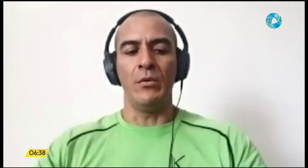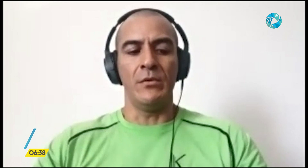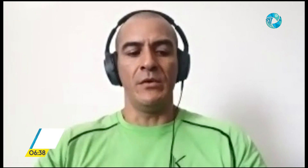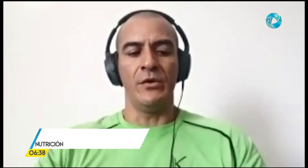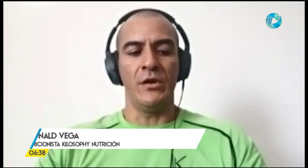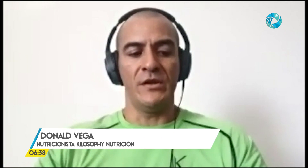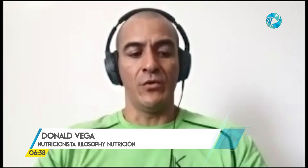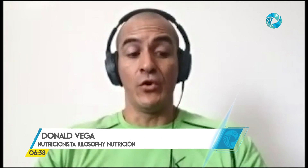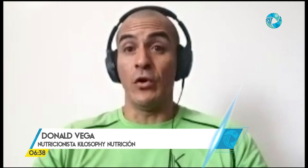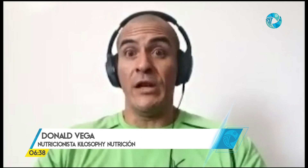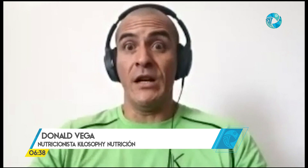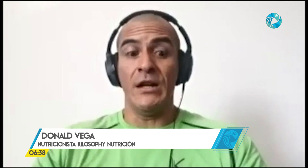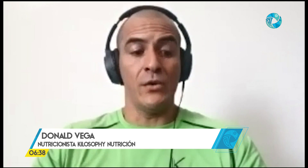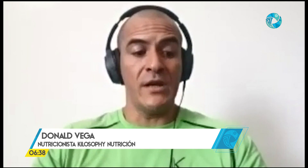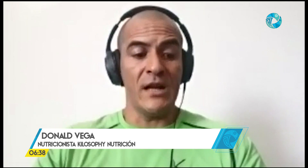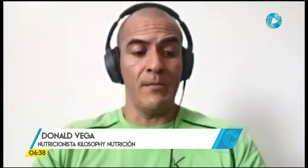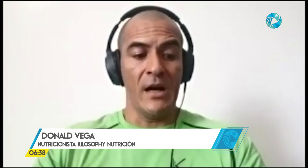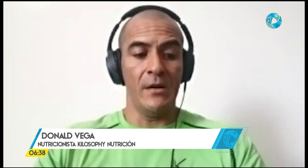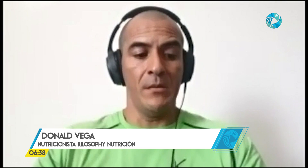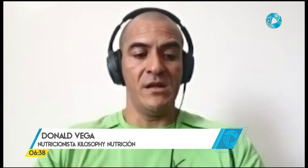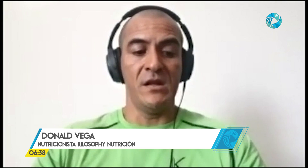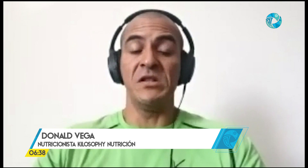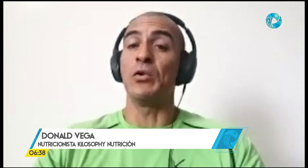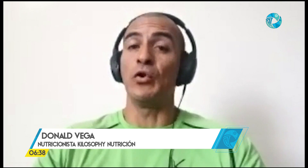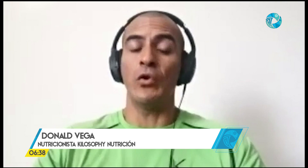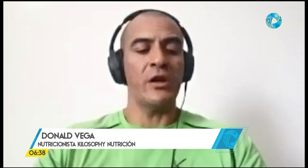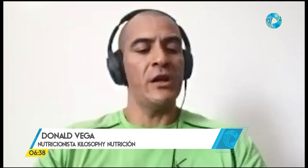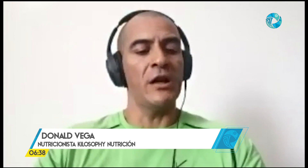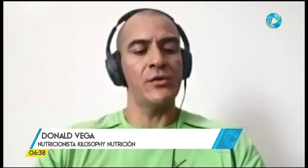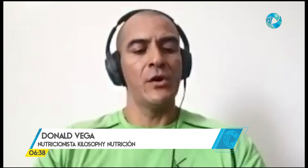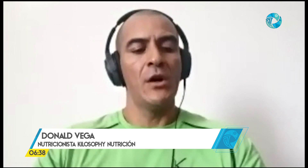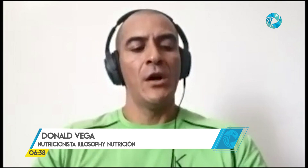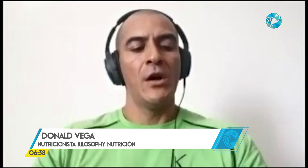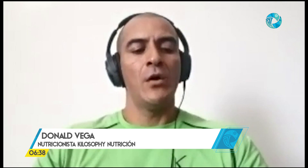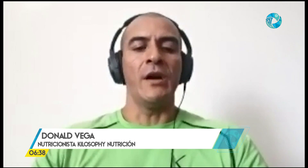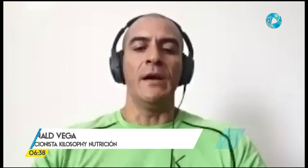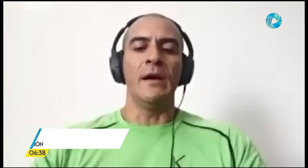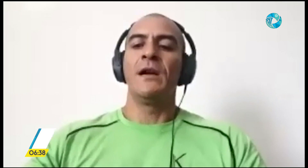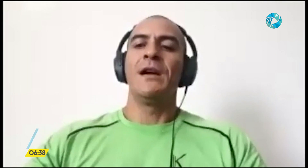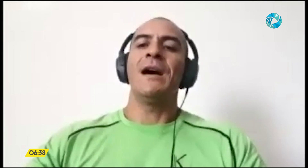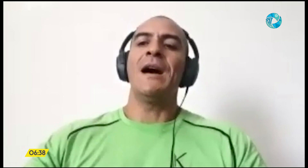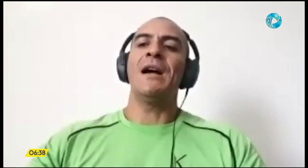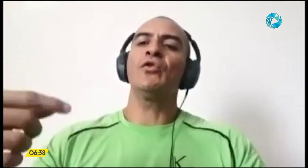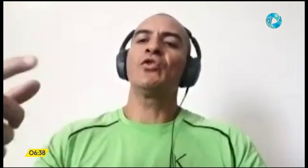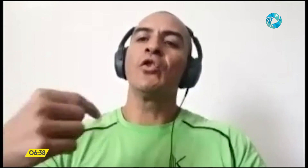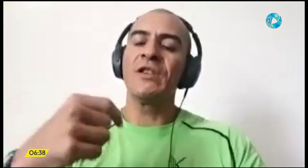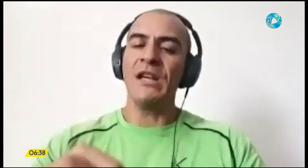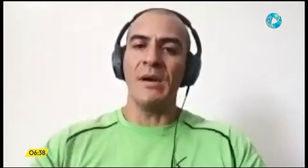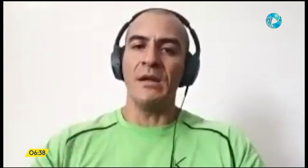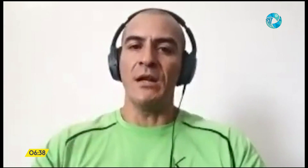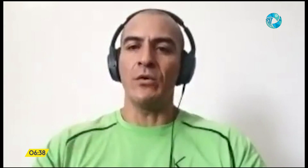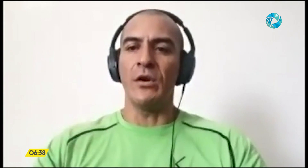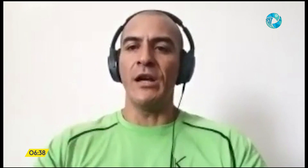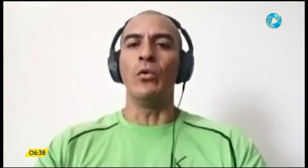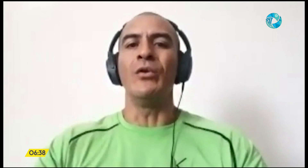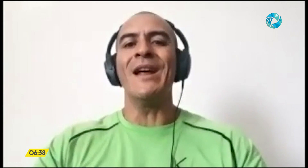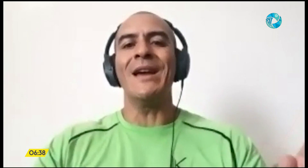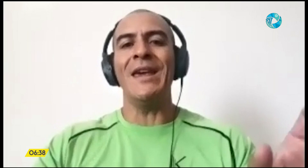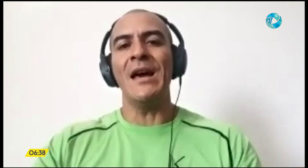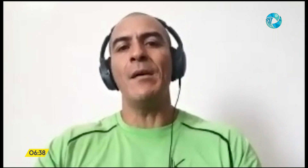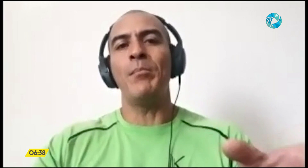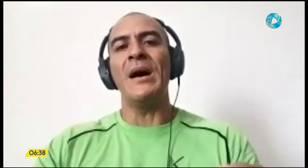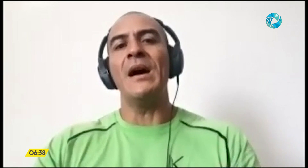pero bueno, entonces con solo que diga eso ya cambia. Y me dice, sí, con solo que diga eso. Ok. A los 2 días manda el colegio